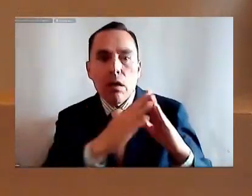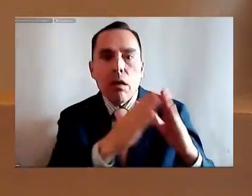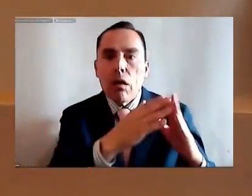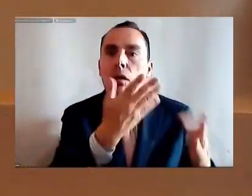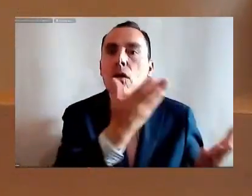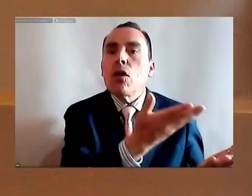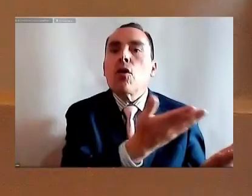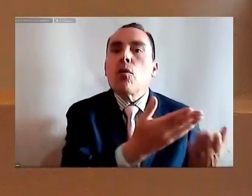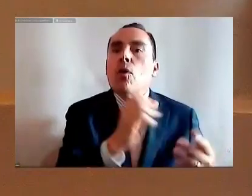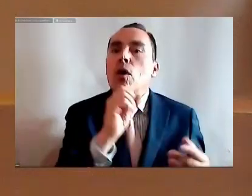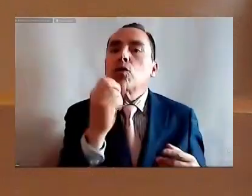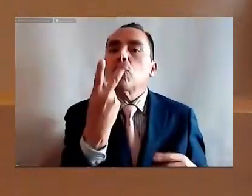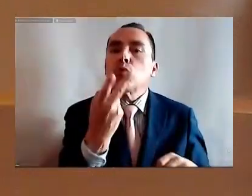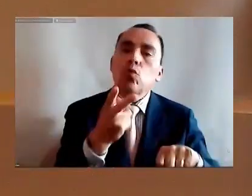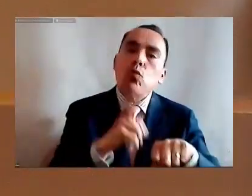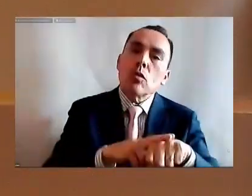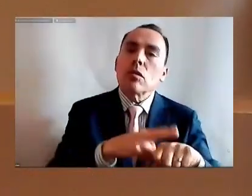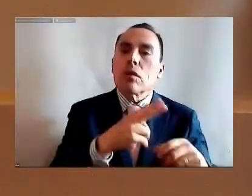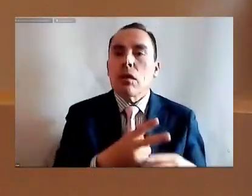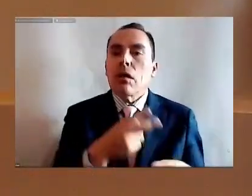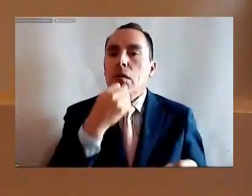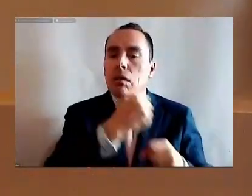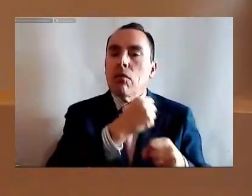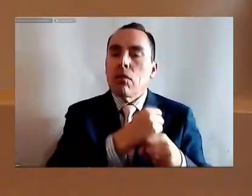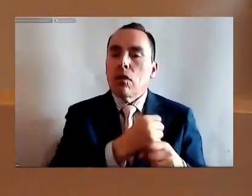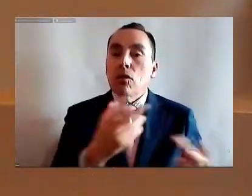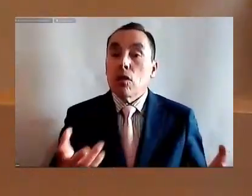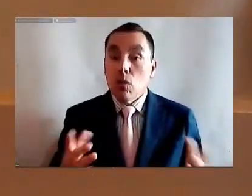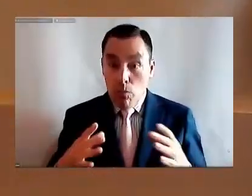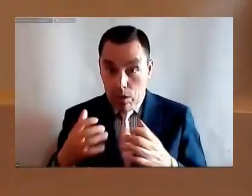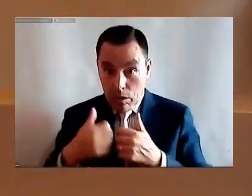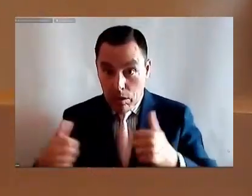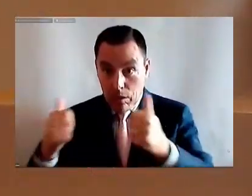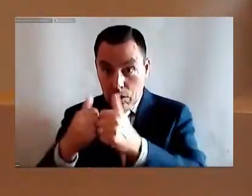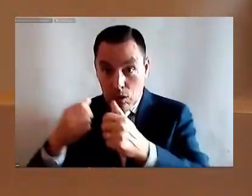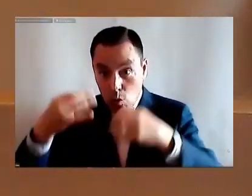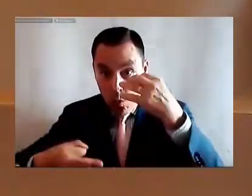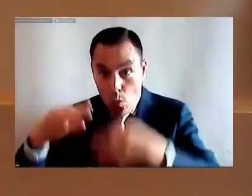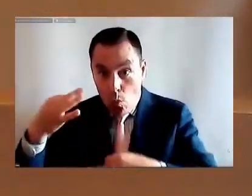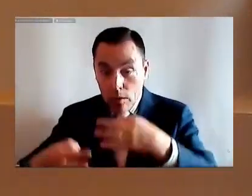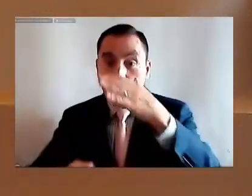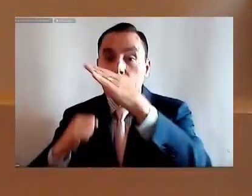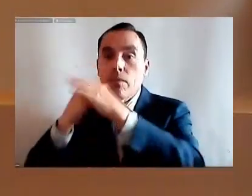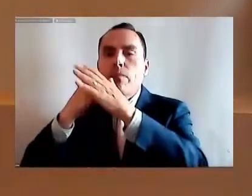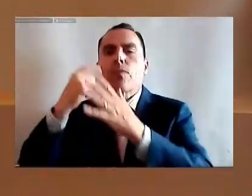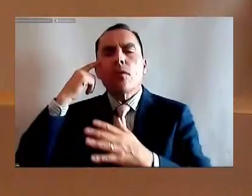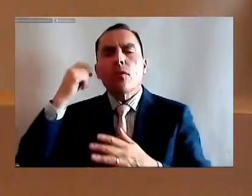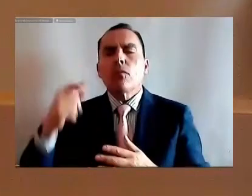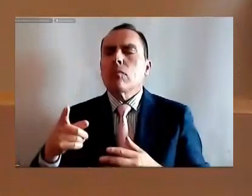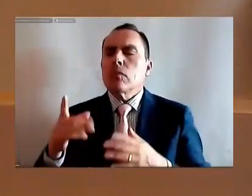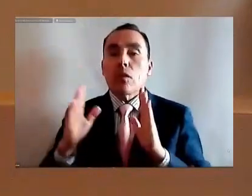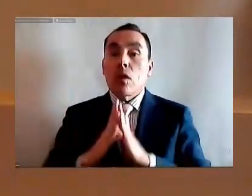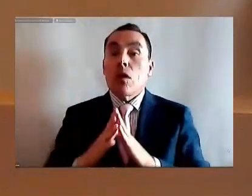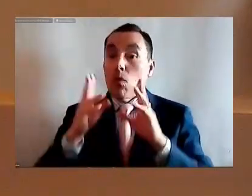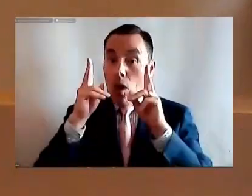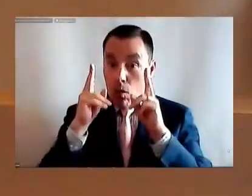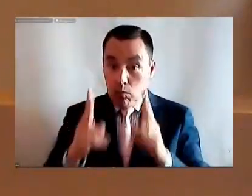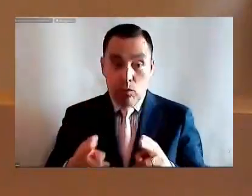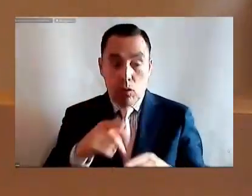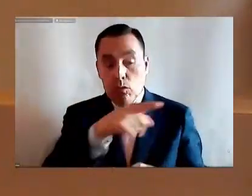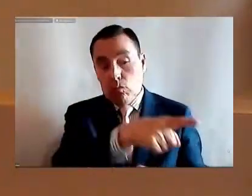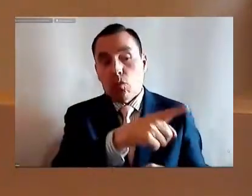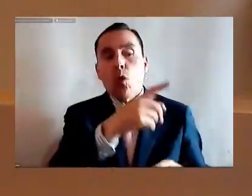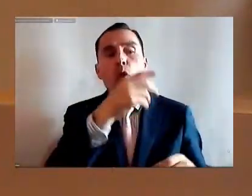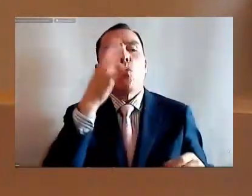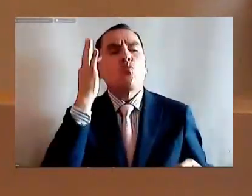segunda jornada, ¿no? Y la Corte Suprema, solo en ese caso, porque en otro había prohibido las limitaciones de jornada, dijo, sí, verdad que la